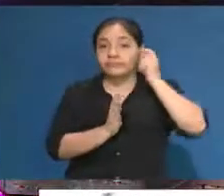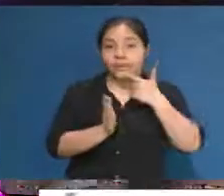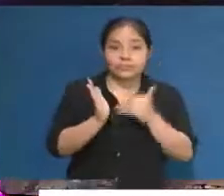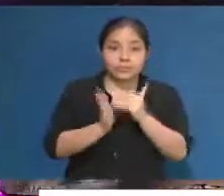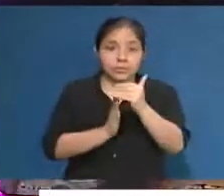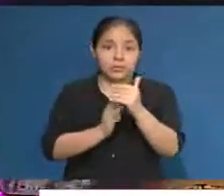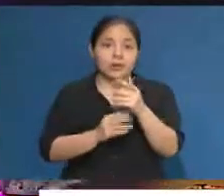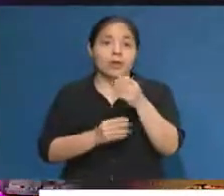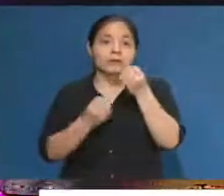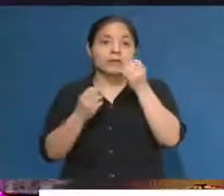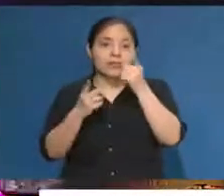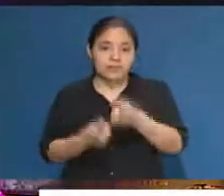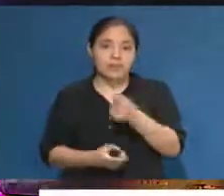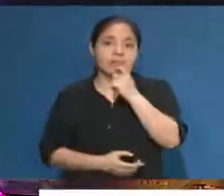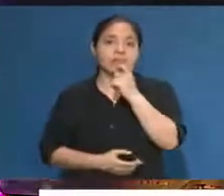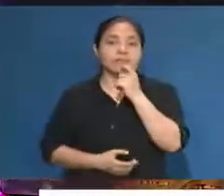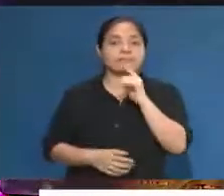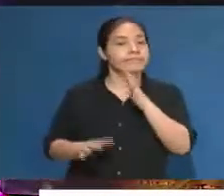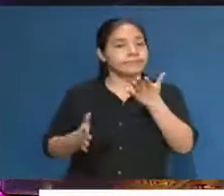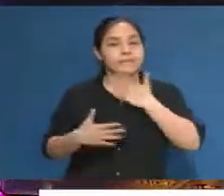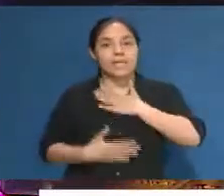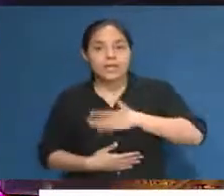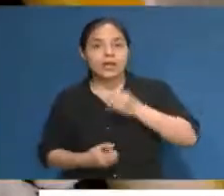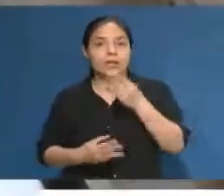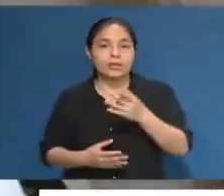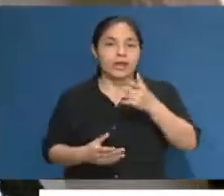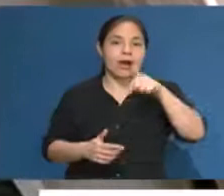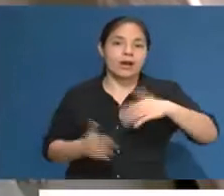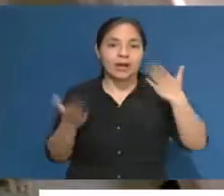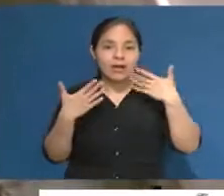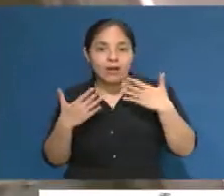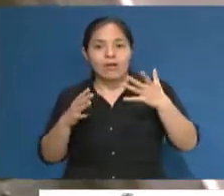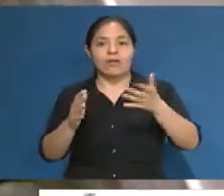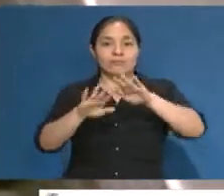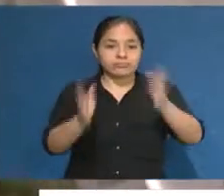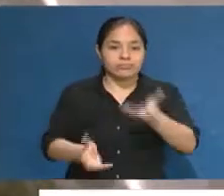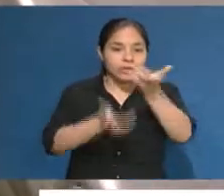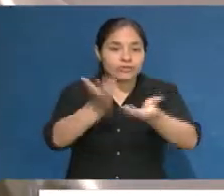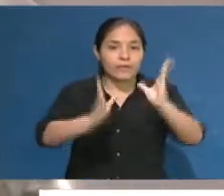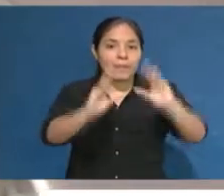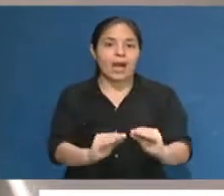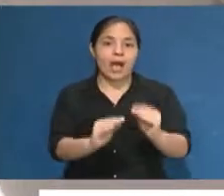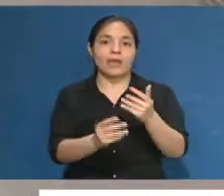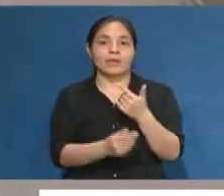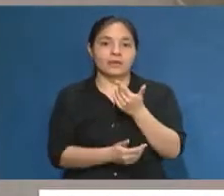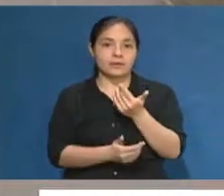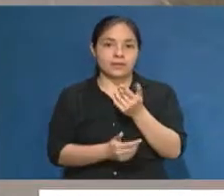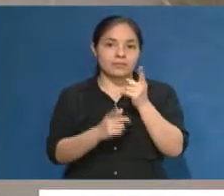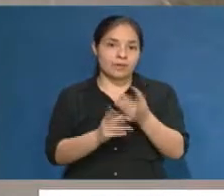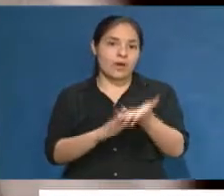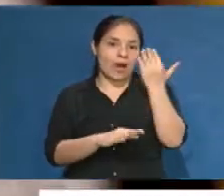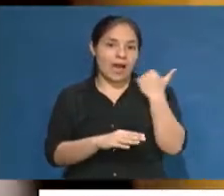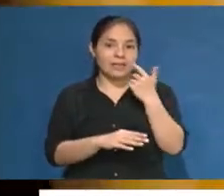vamos a relajar porque ya hemos apagado la estufa, entonces no vamos a sentir tal vez en la boleta lo caro que fue el periodo, por